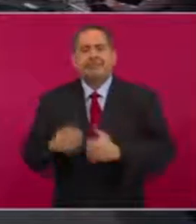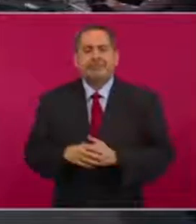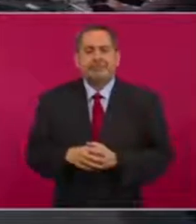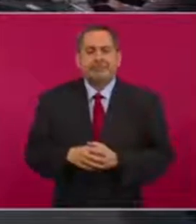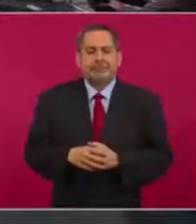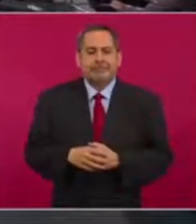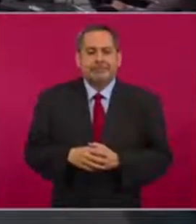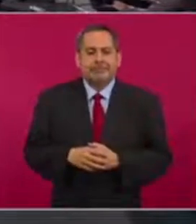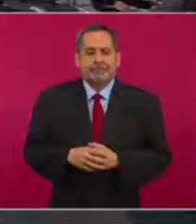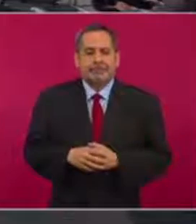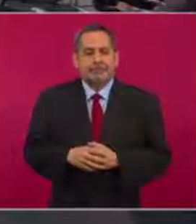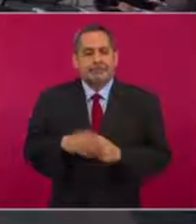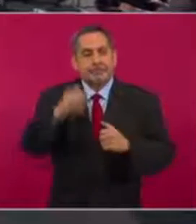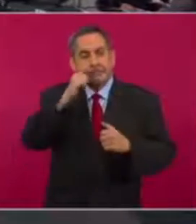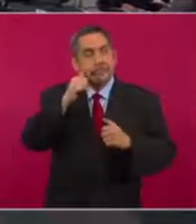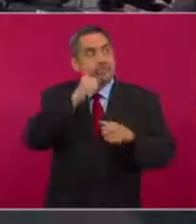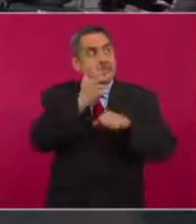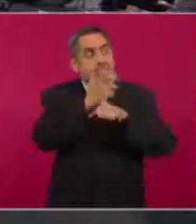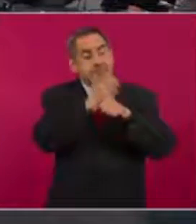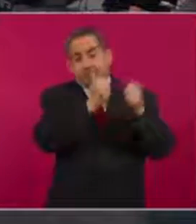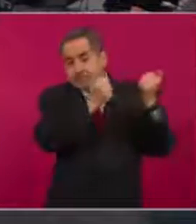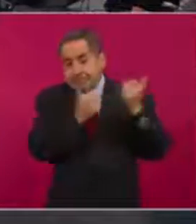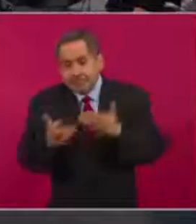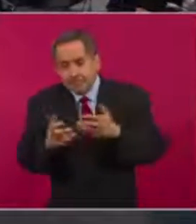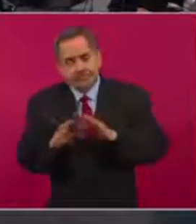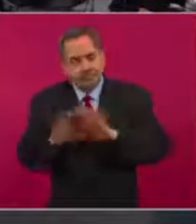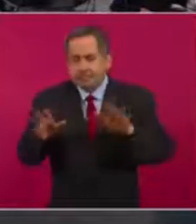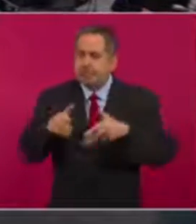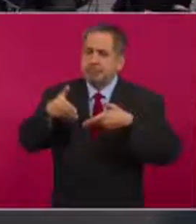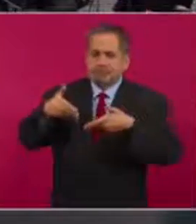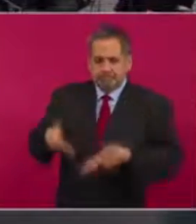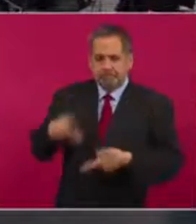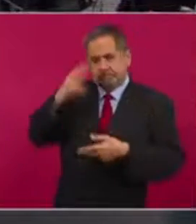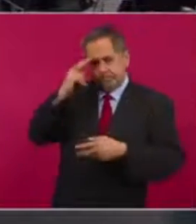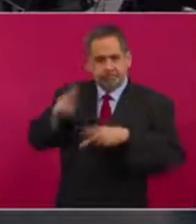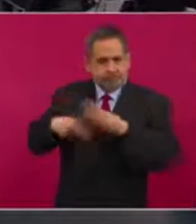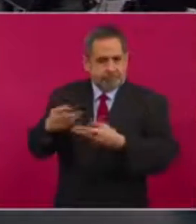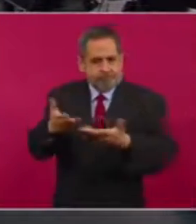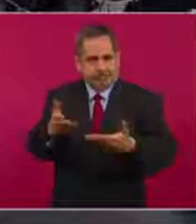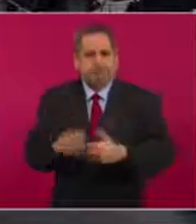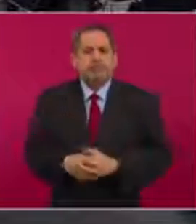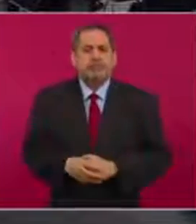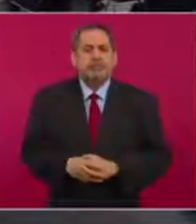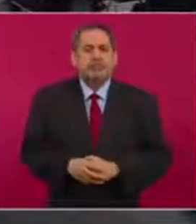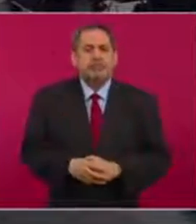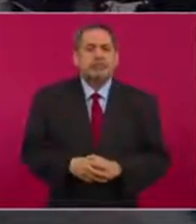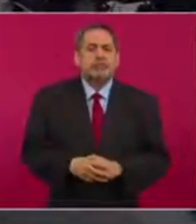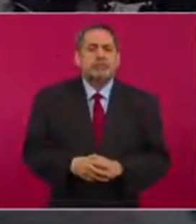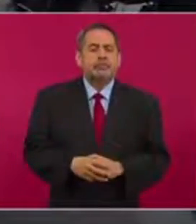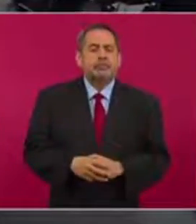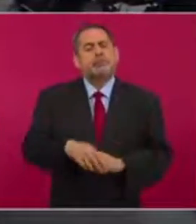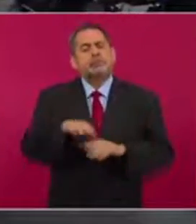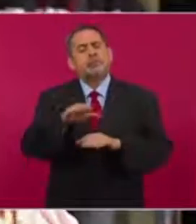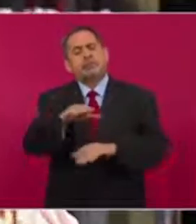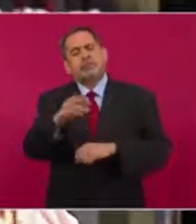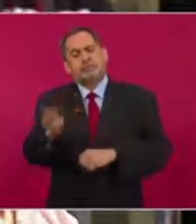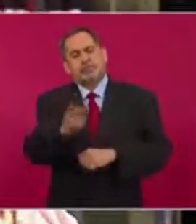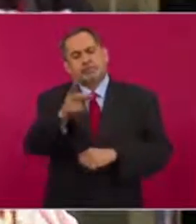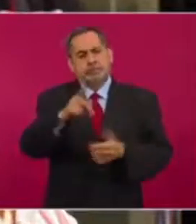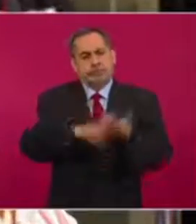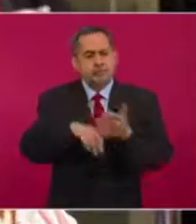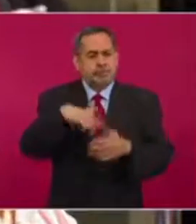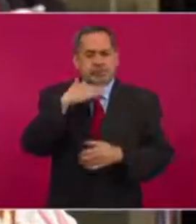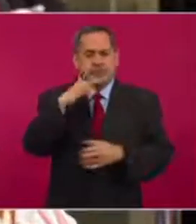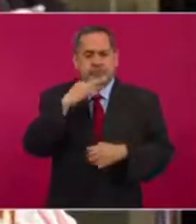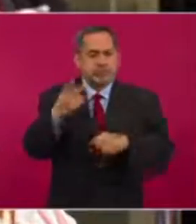Por lo de TED, que llegan todos los gringos allá. Y pues bueno, pues ahora sí que… Presidente, sobre un caso de corrupción que está